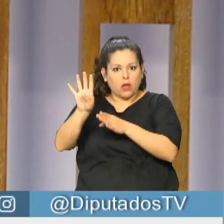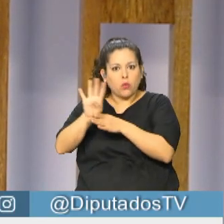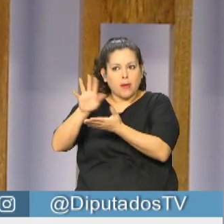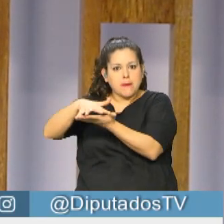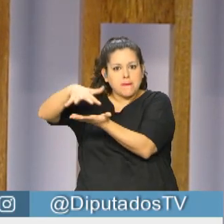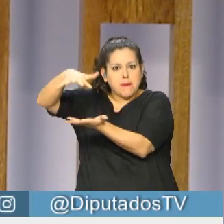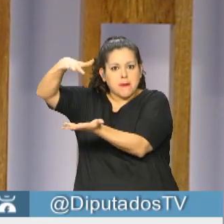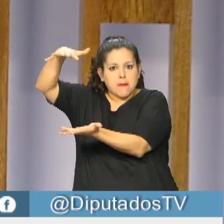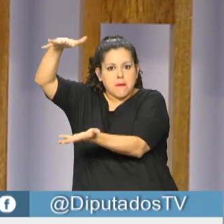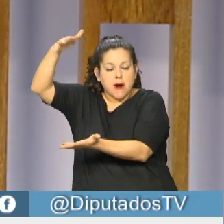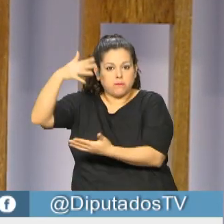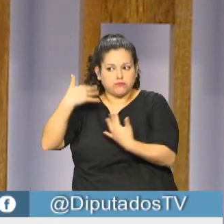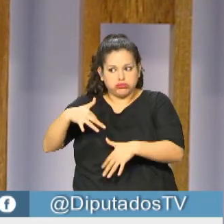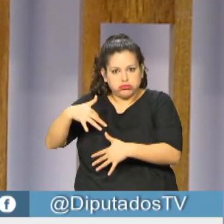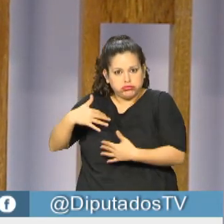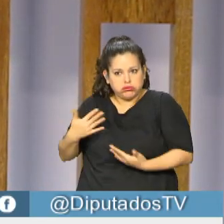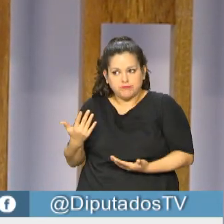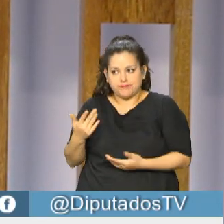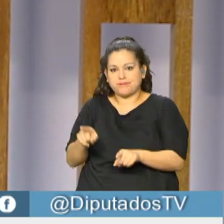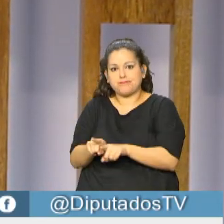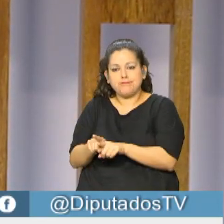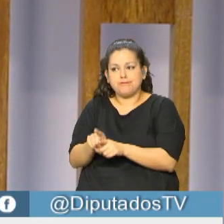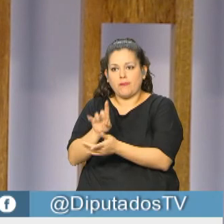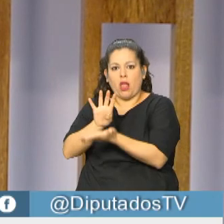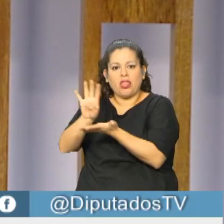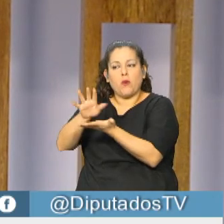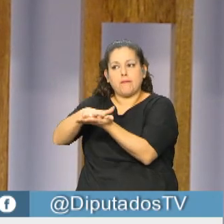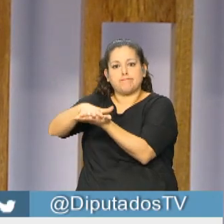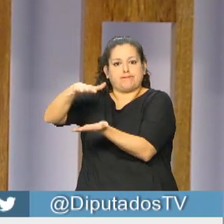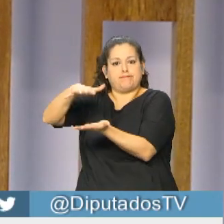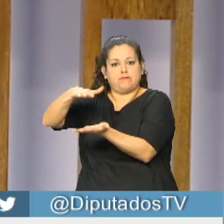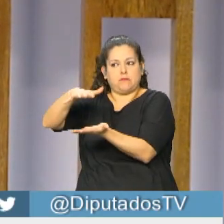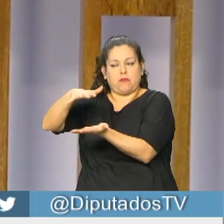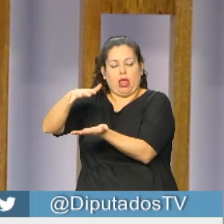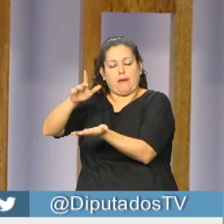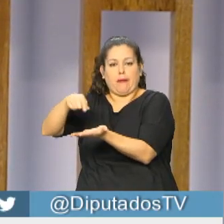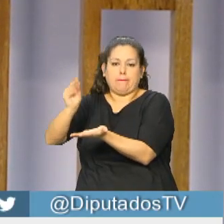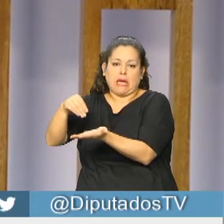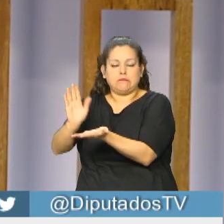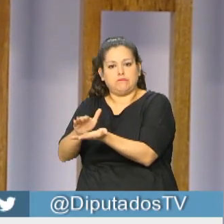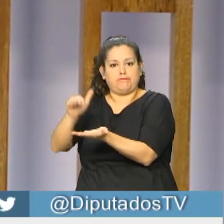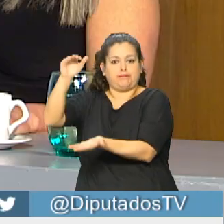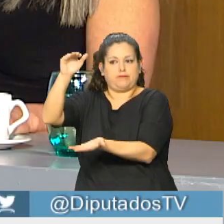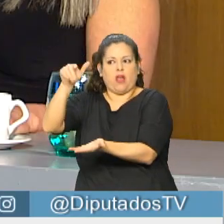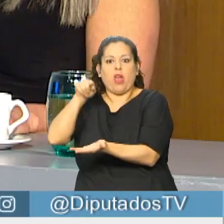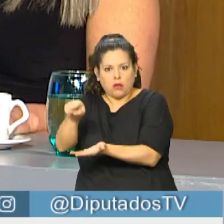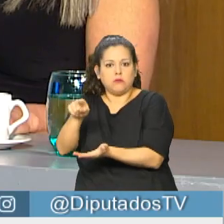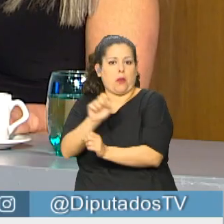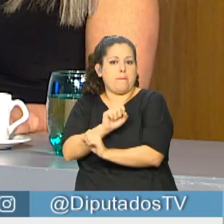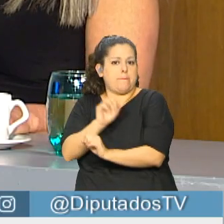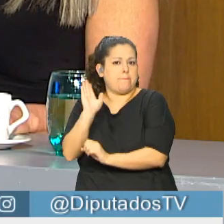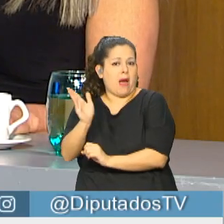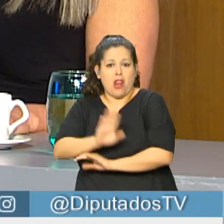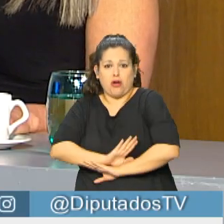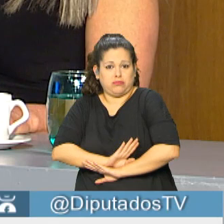familia, cuando debe más de lo que razonable. El endeudamiento en sí no es malo, lo malo es deber mucho. Lo malo